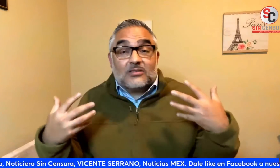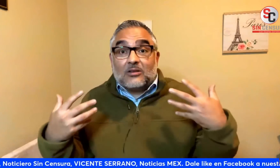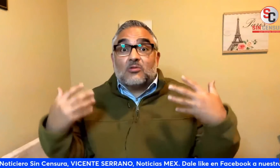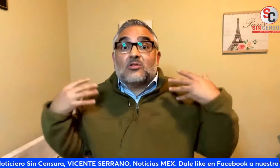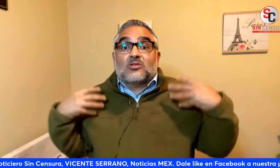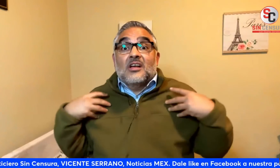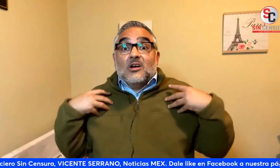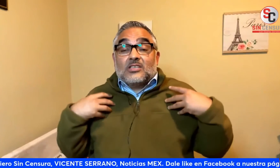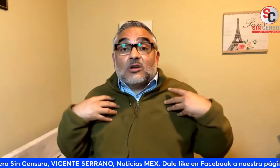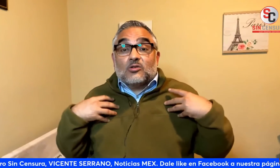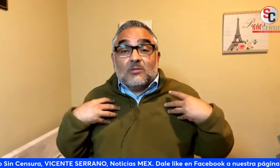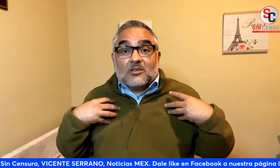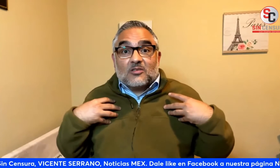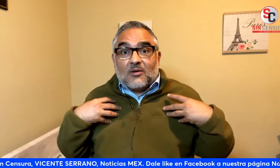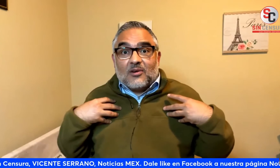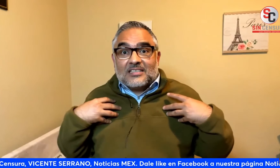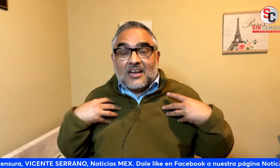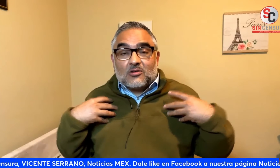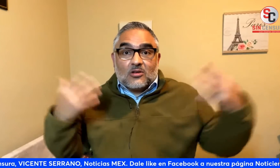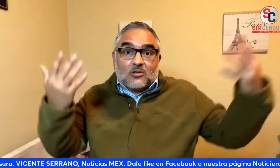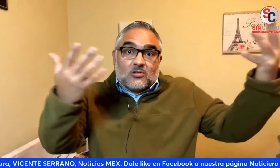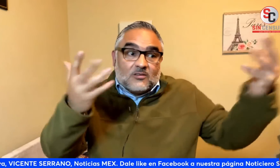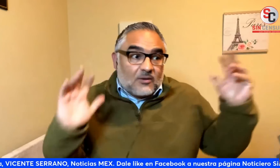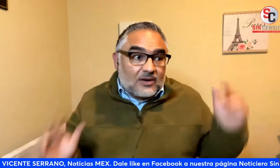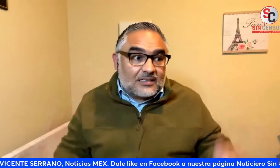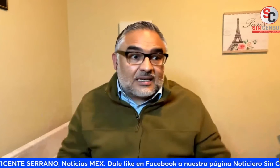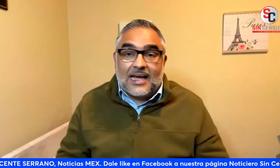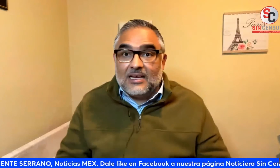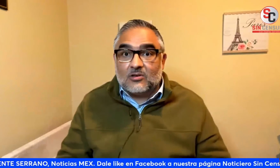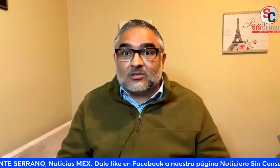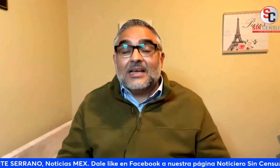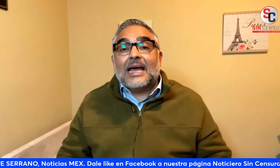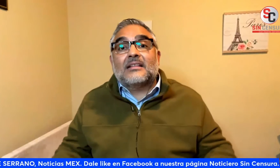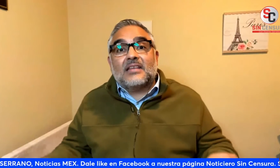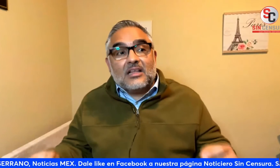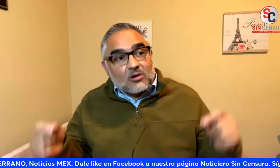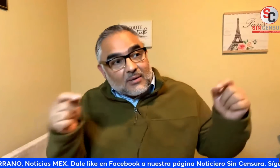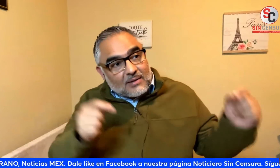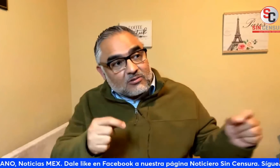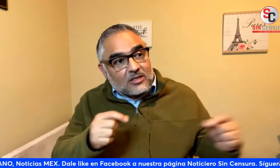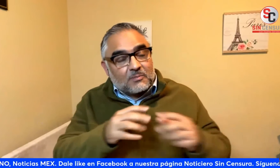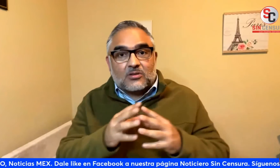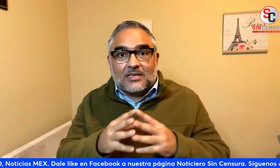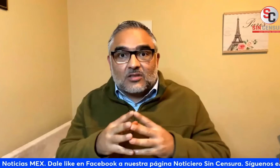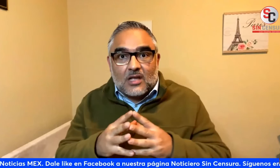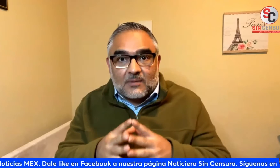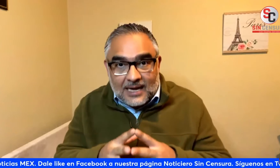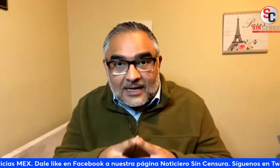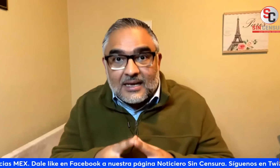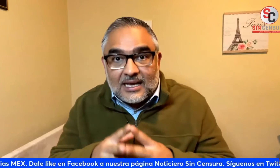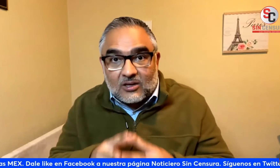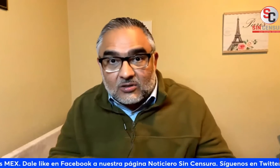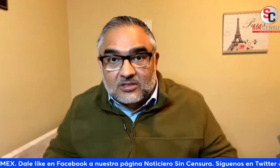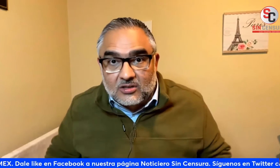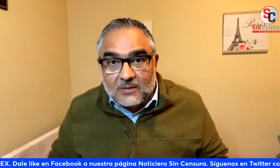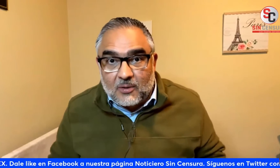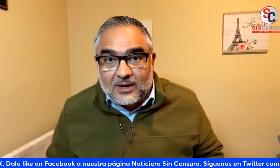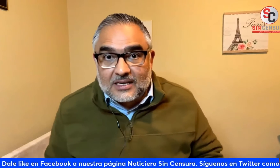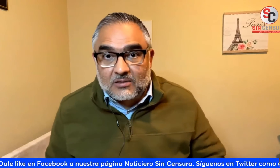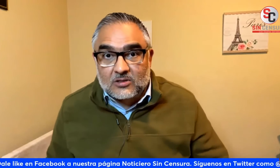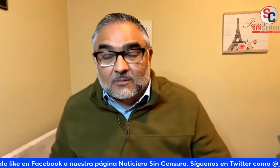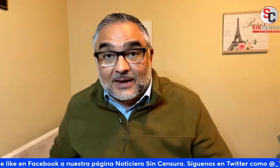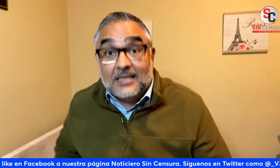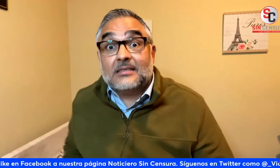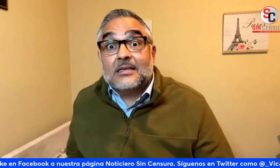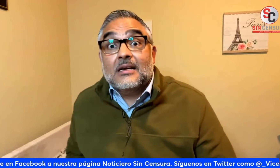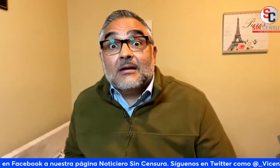¿Dónde están los datos duros? Si los números nos favorecen a nosotros o les favorecen a ellos. Entiendo que habrá muchas personas todavía en condición de